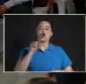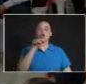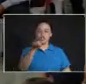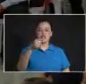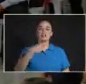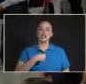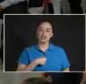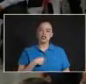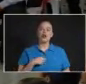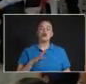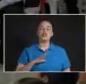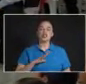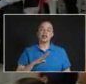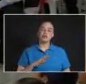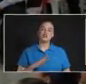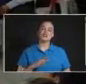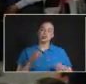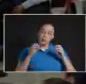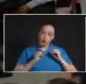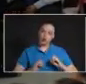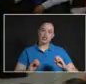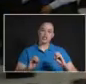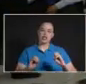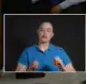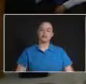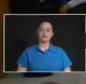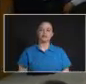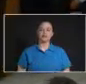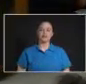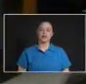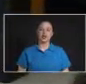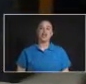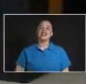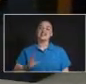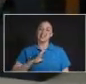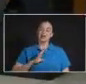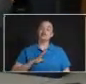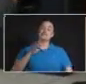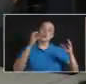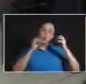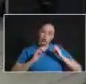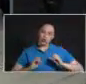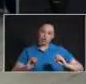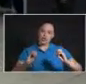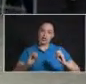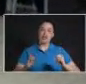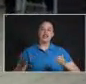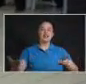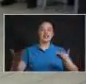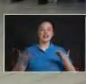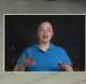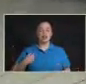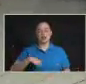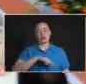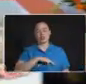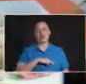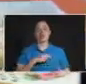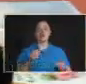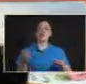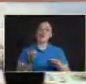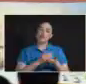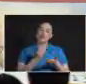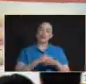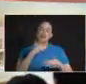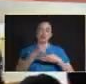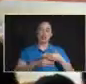yo somos bienaventurados. Somos bienaventurados porque tenemos la oportunidad de traer nuestra ofrenda delante del